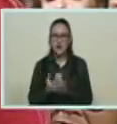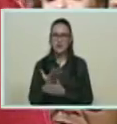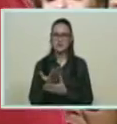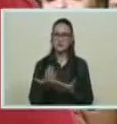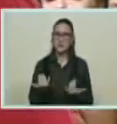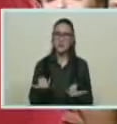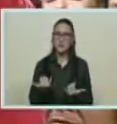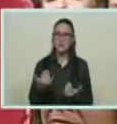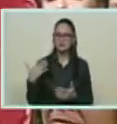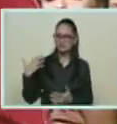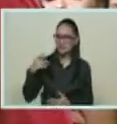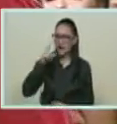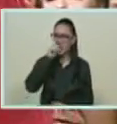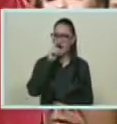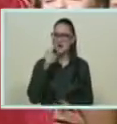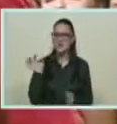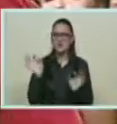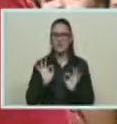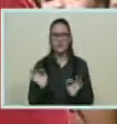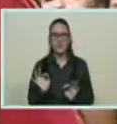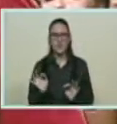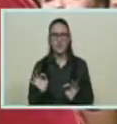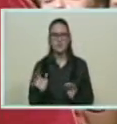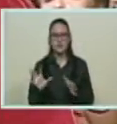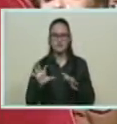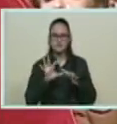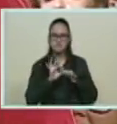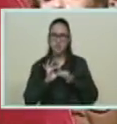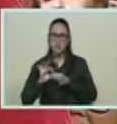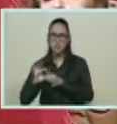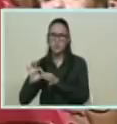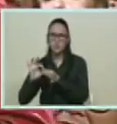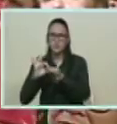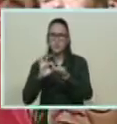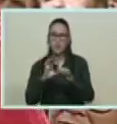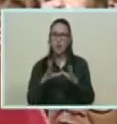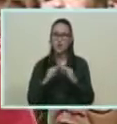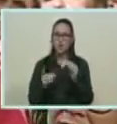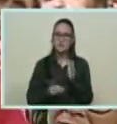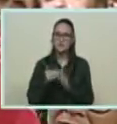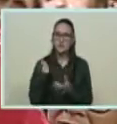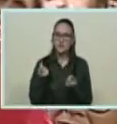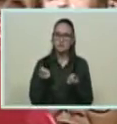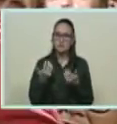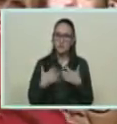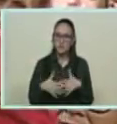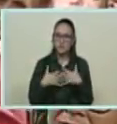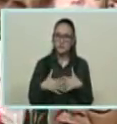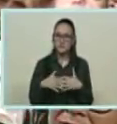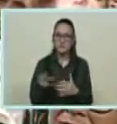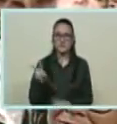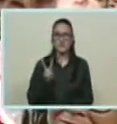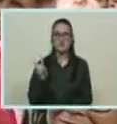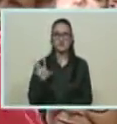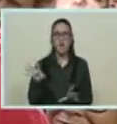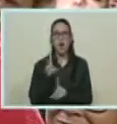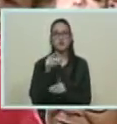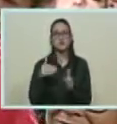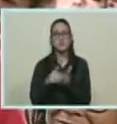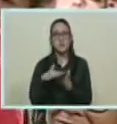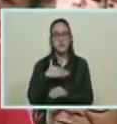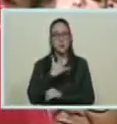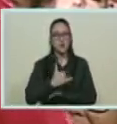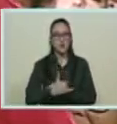usted hace varios años como mecanismo que vienen afianzando todo el desarrollo productivo de la juventud venezolana. 11.000